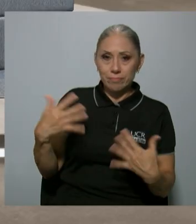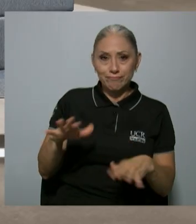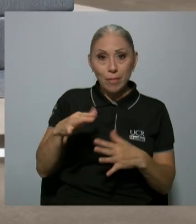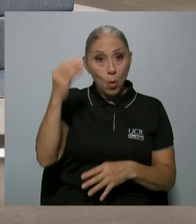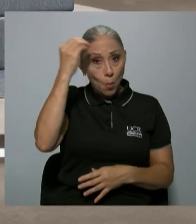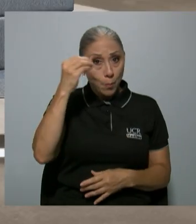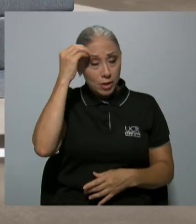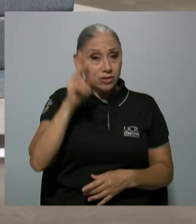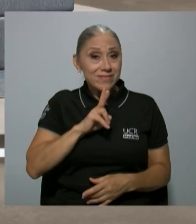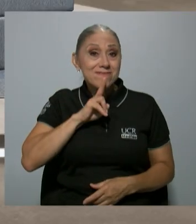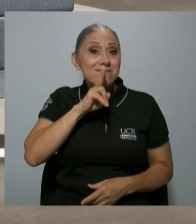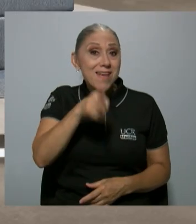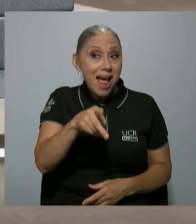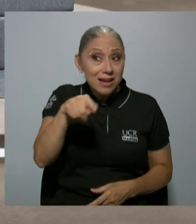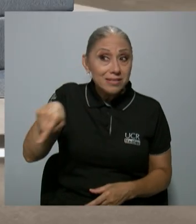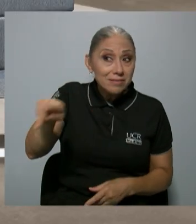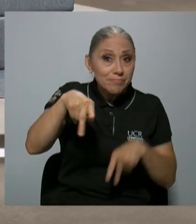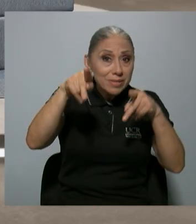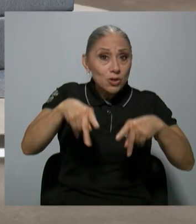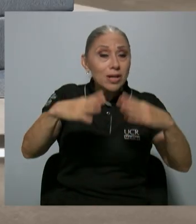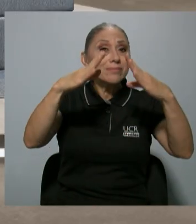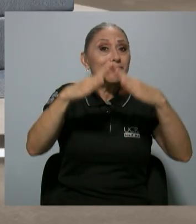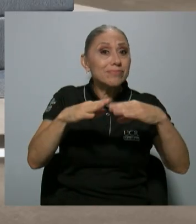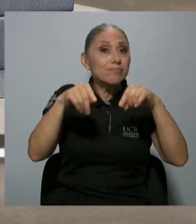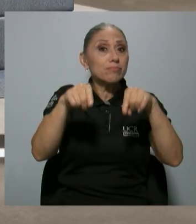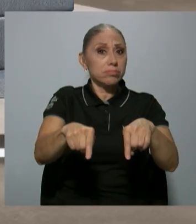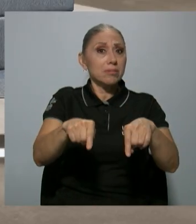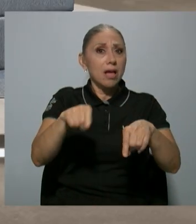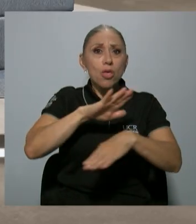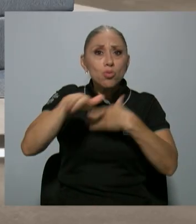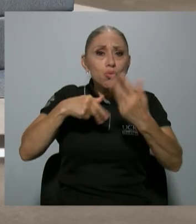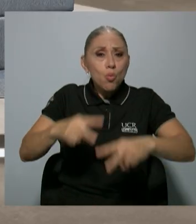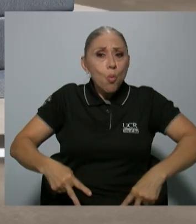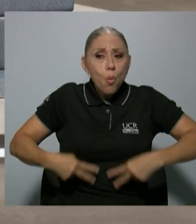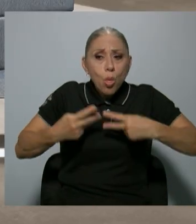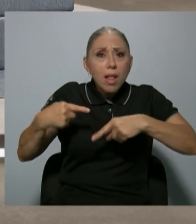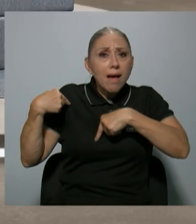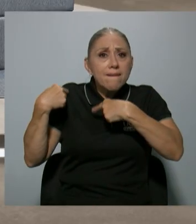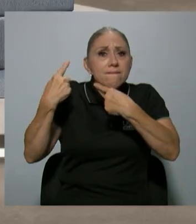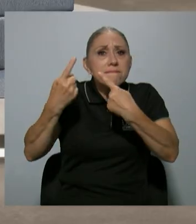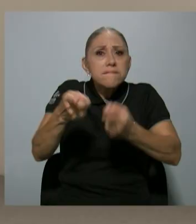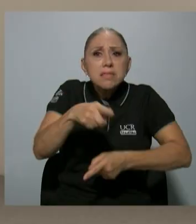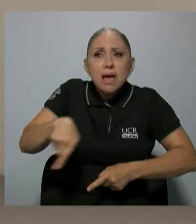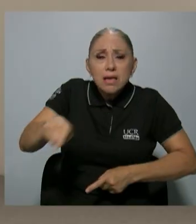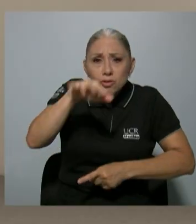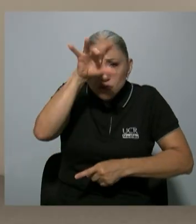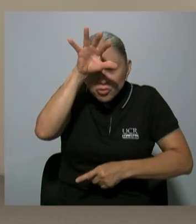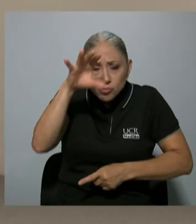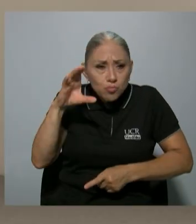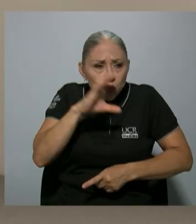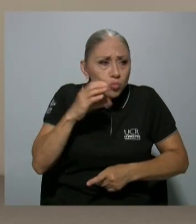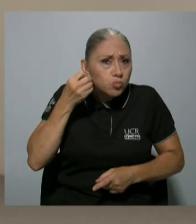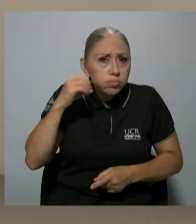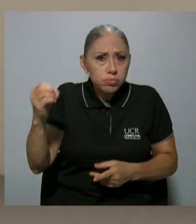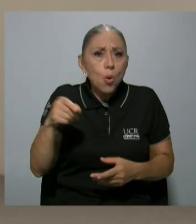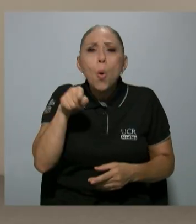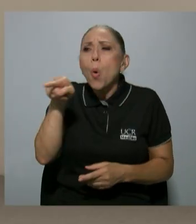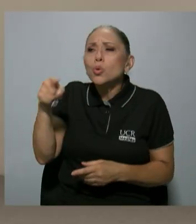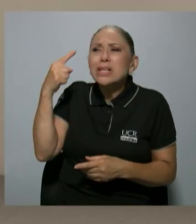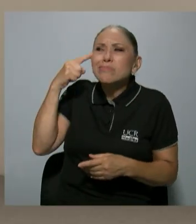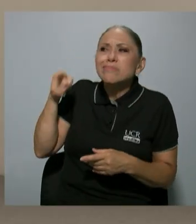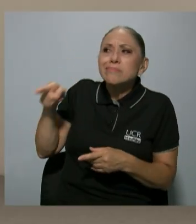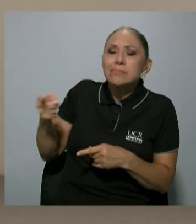parte de la comunidad. Ellos han vivido con la minería toda su vida. ¿Usted qué valoración hace de lo que